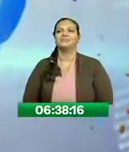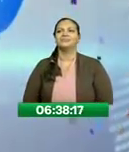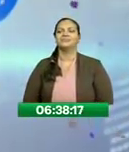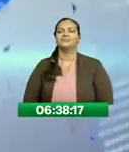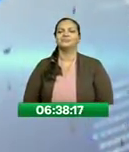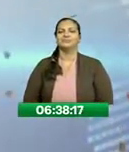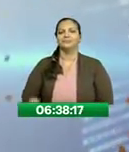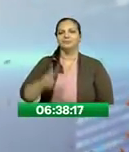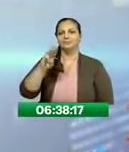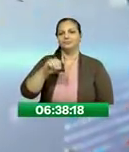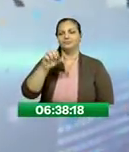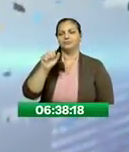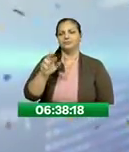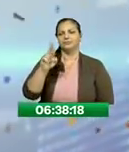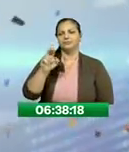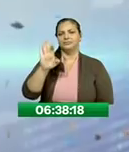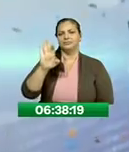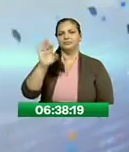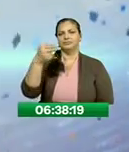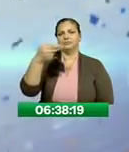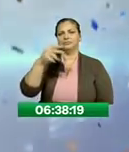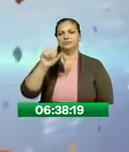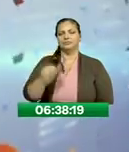Marta Zune, 32 años,